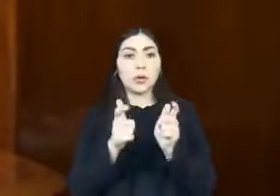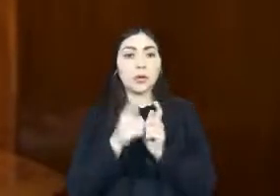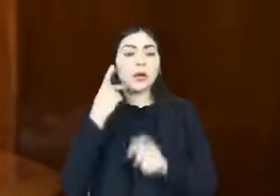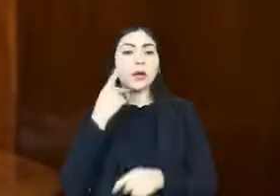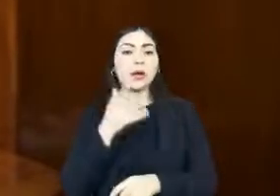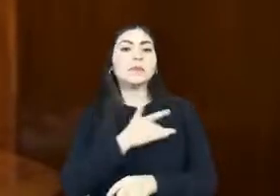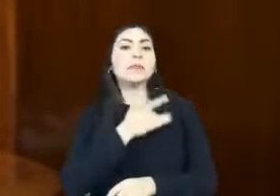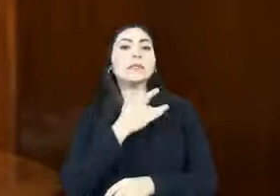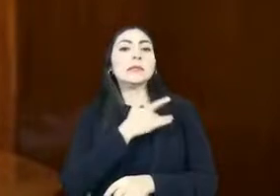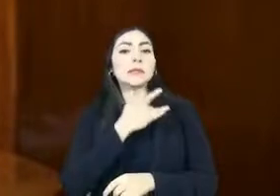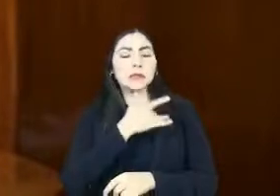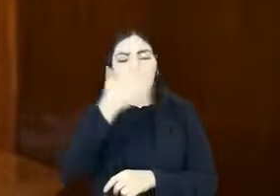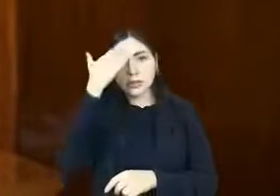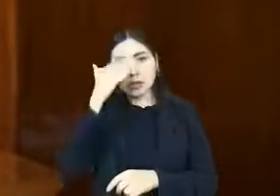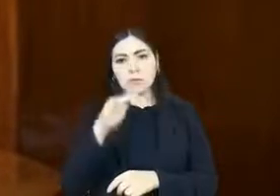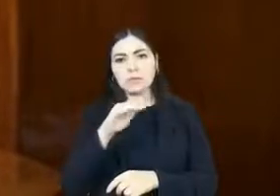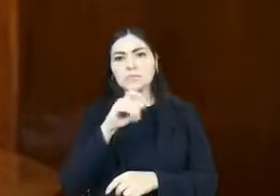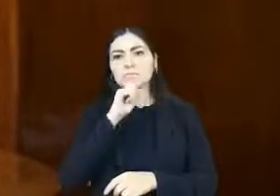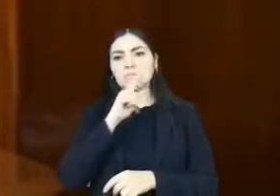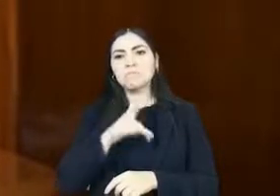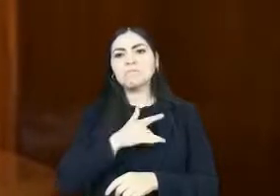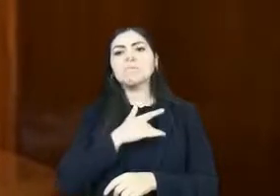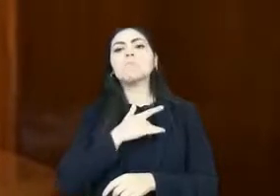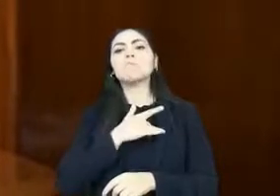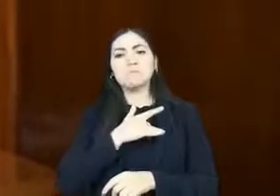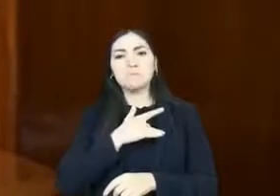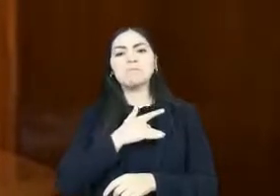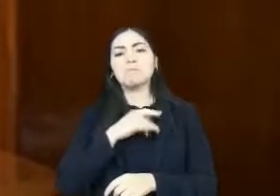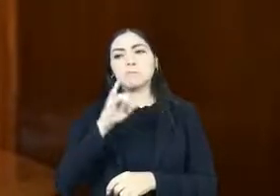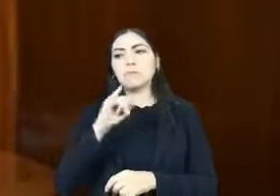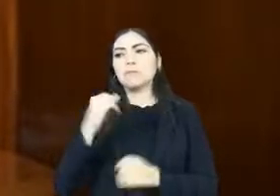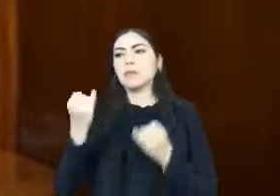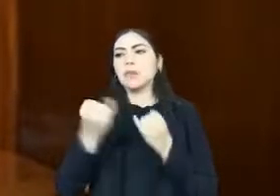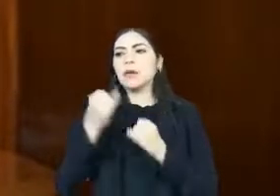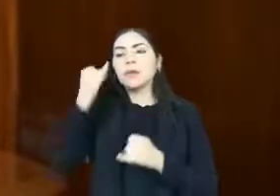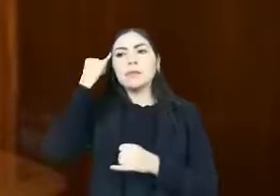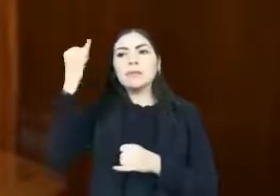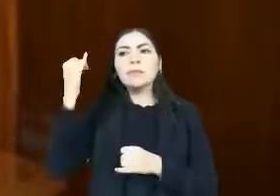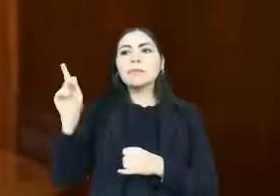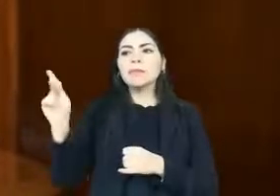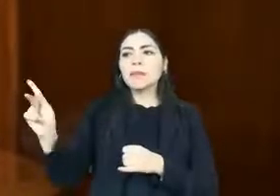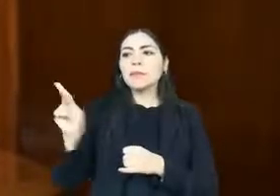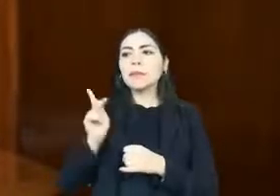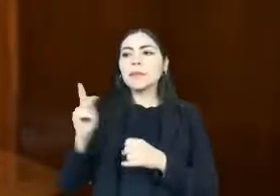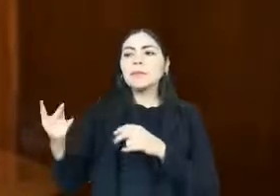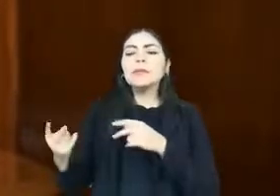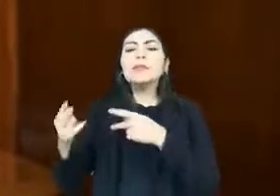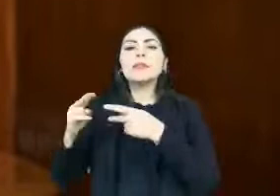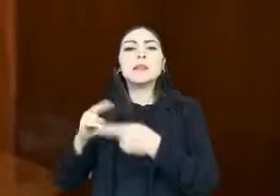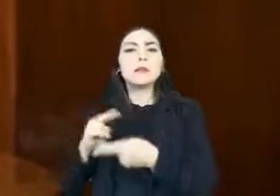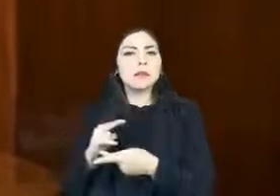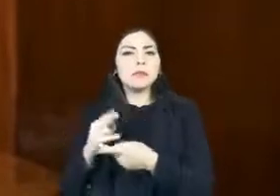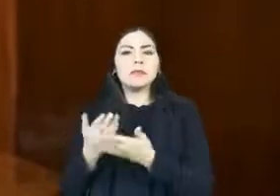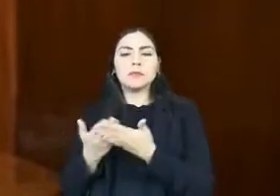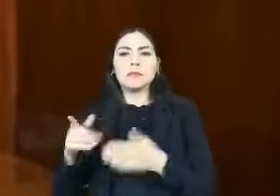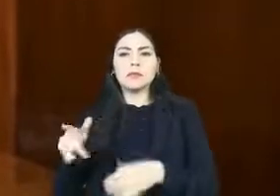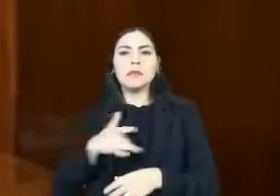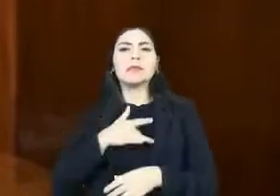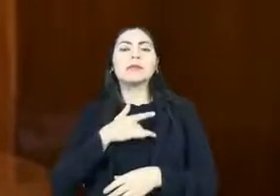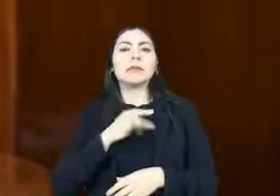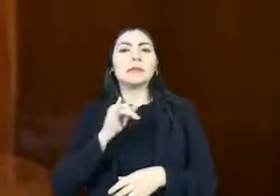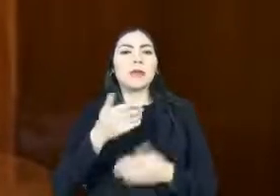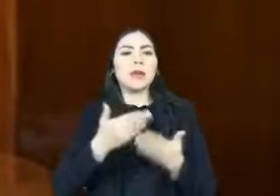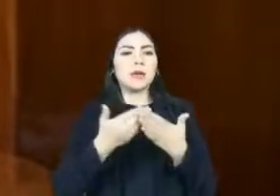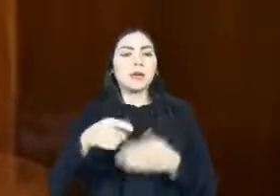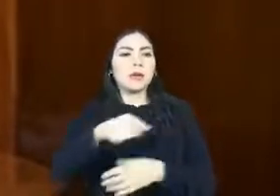fueron muy empáticos y empáticas en que hoy veamos a este sector como una de las